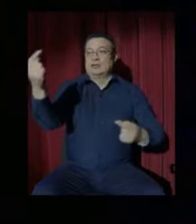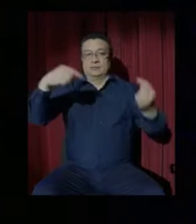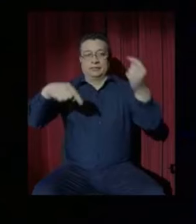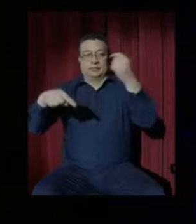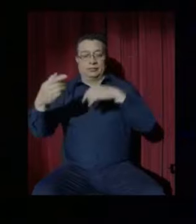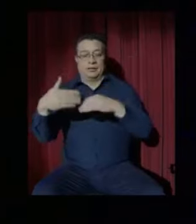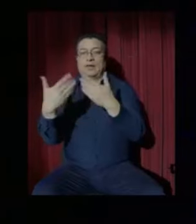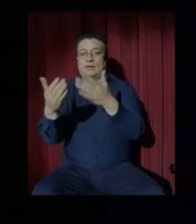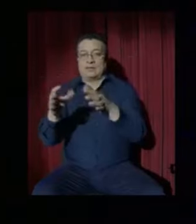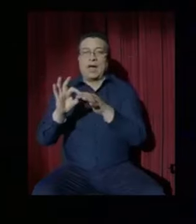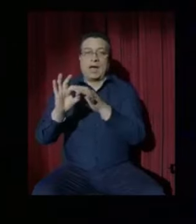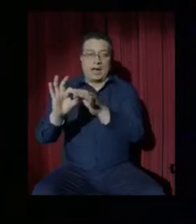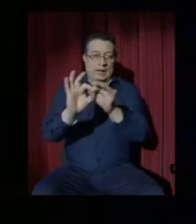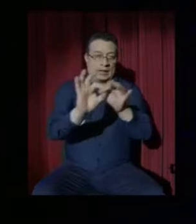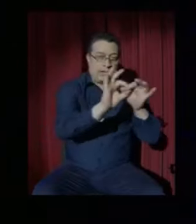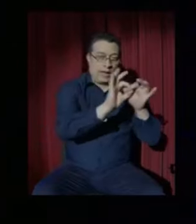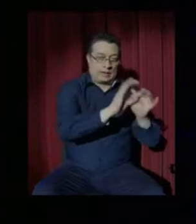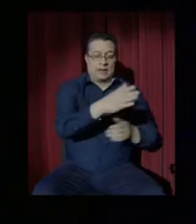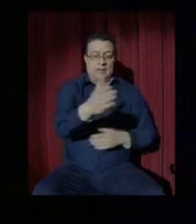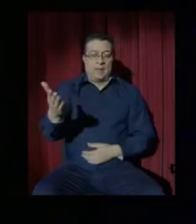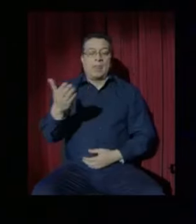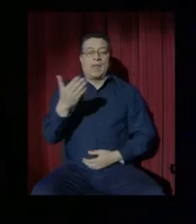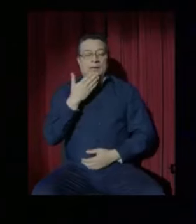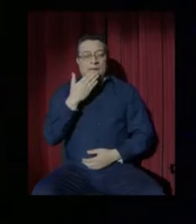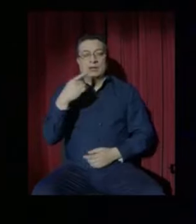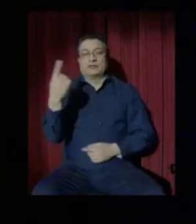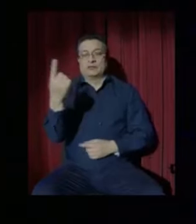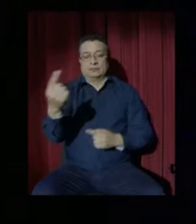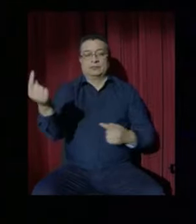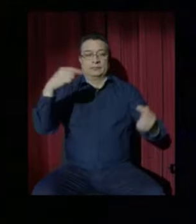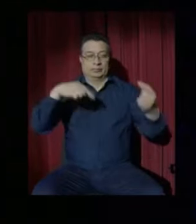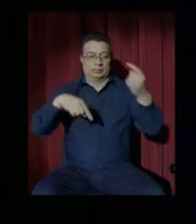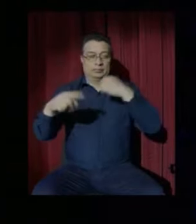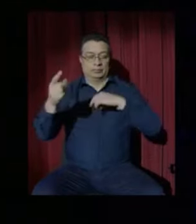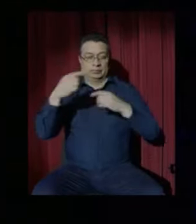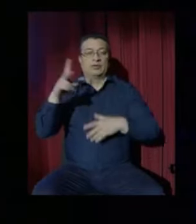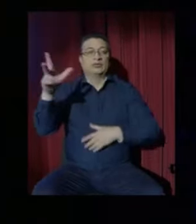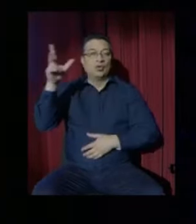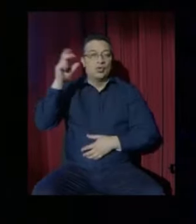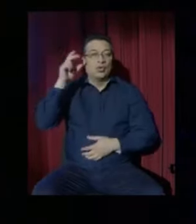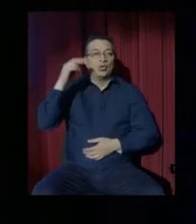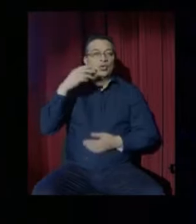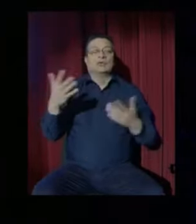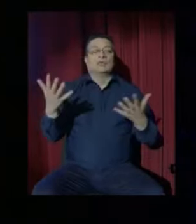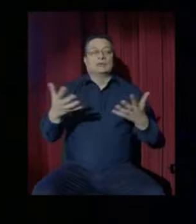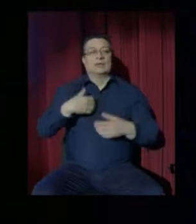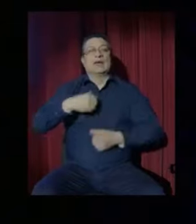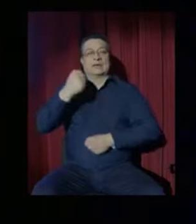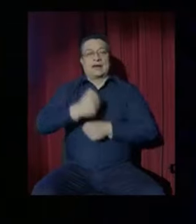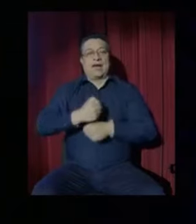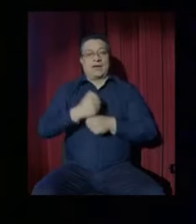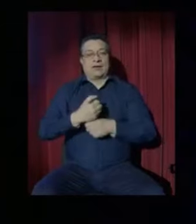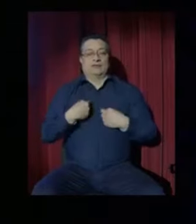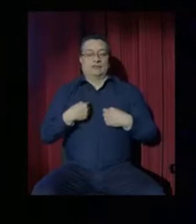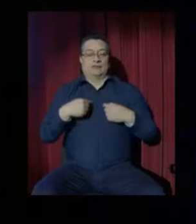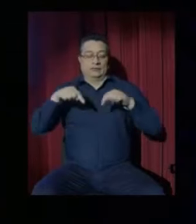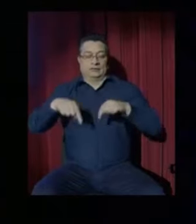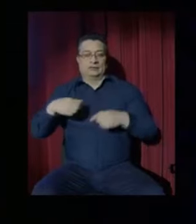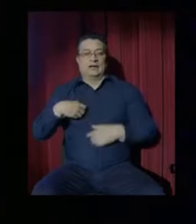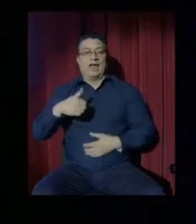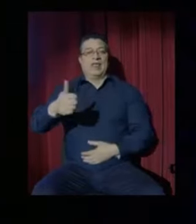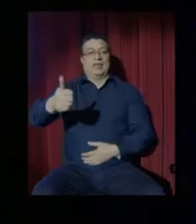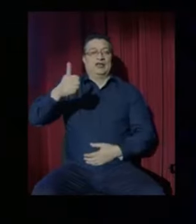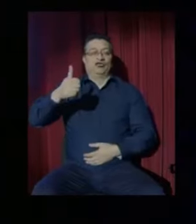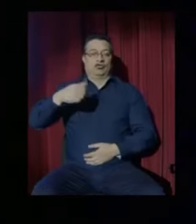dar las gracias también eh por por estar acá y escuchar la labor que ha hecho esta dirección